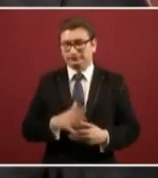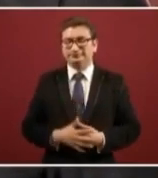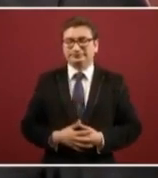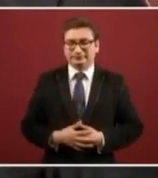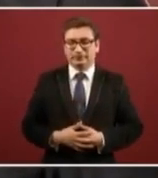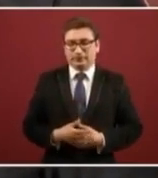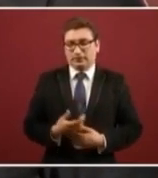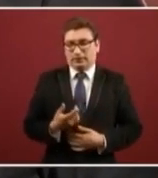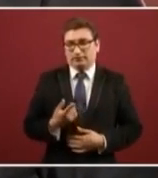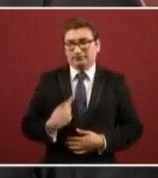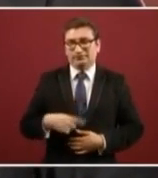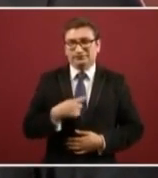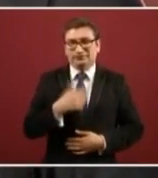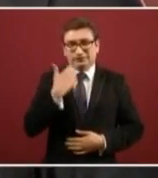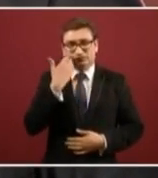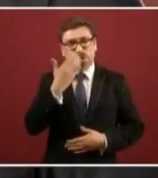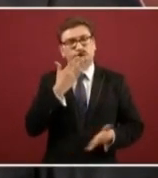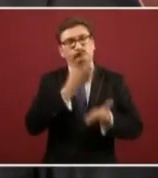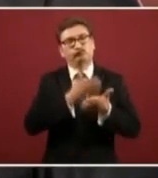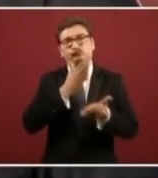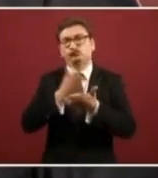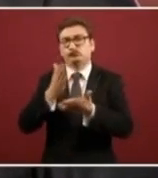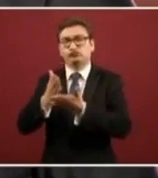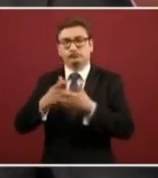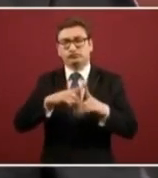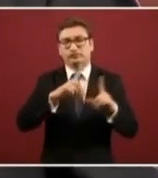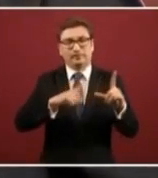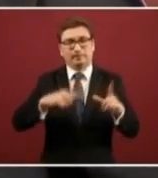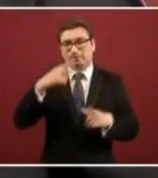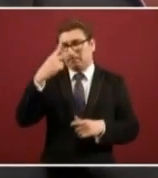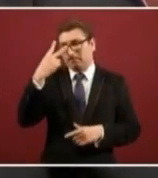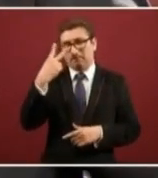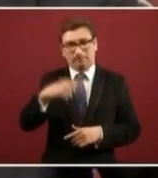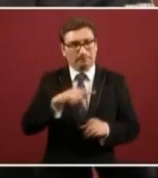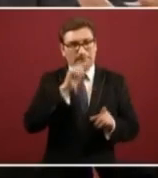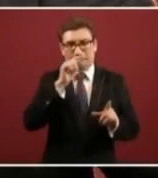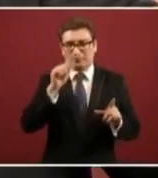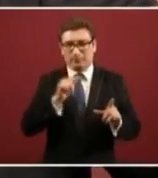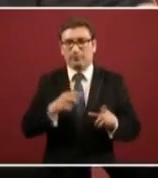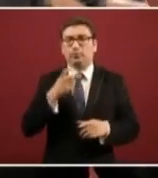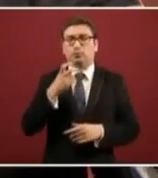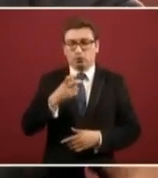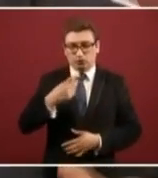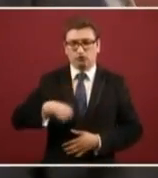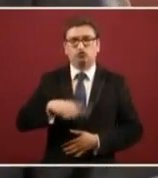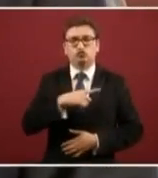estar en todo México y ese es el propósito de estar